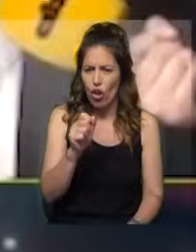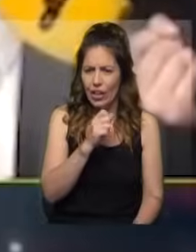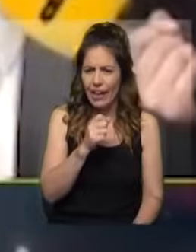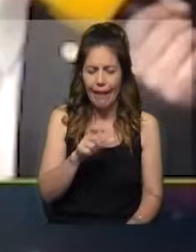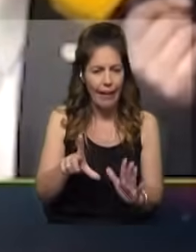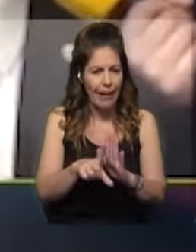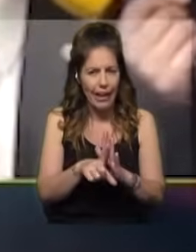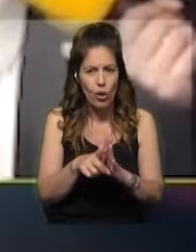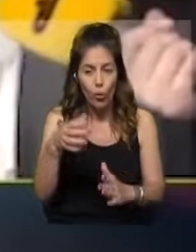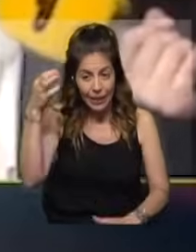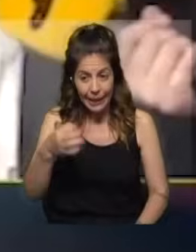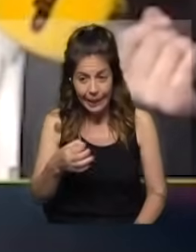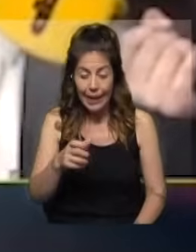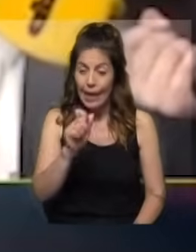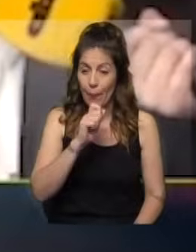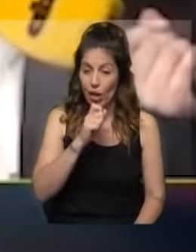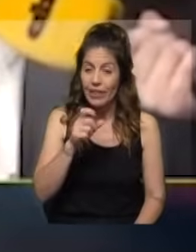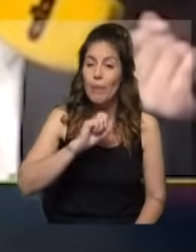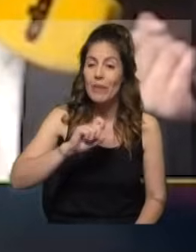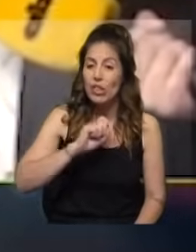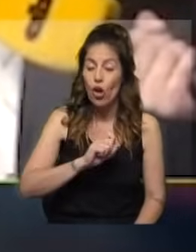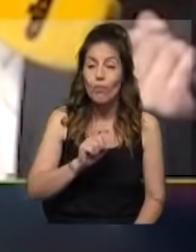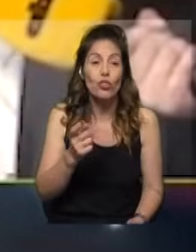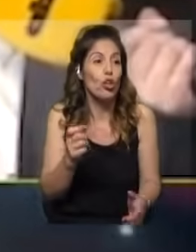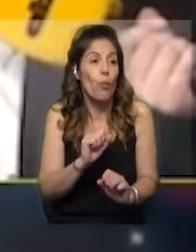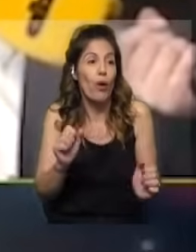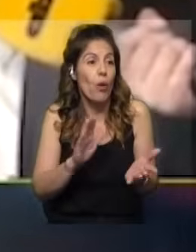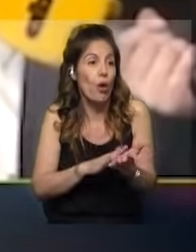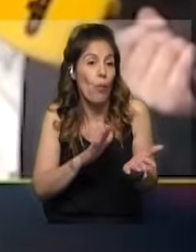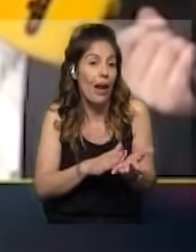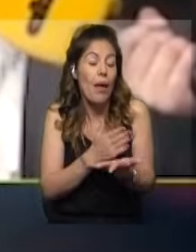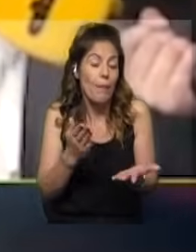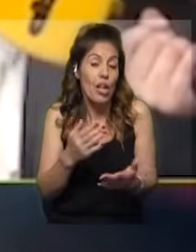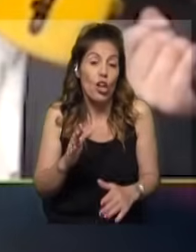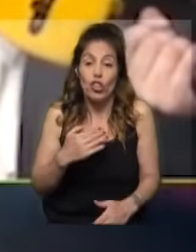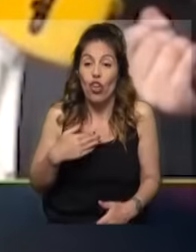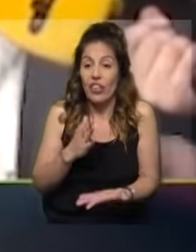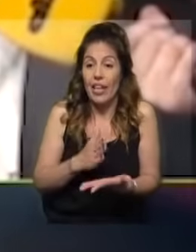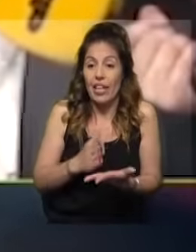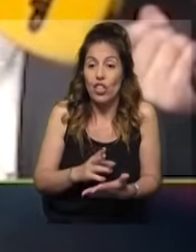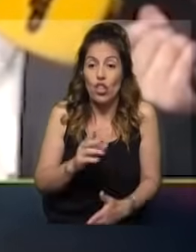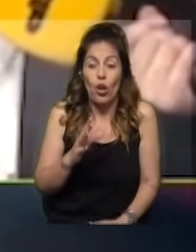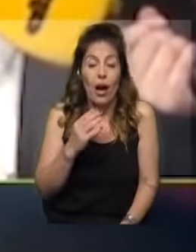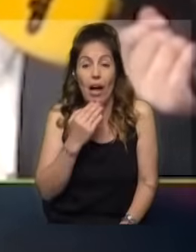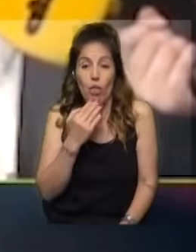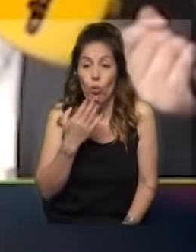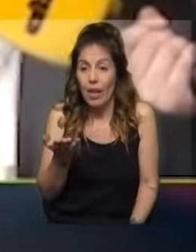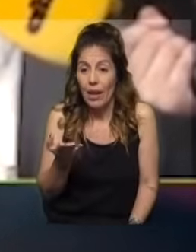cree que la periodista mintió y no tengo forma Dear pero tengo derecho a dudar porquee ser